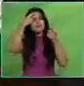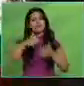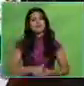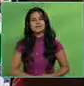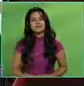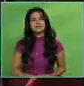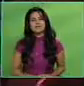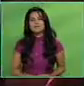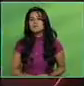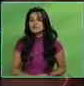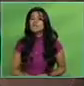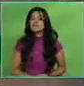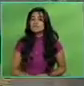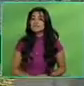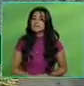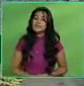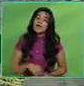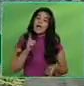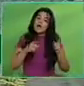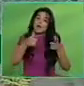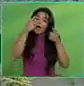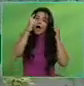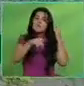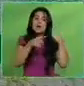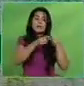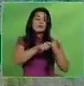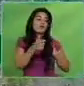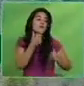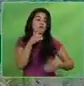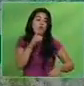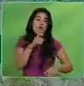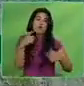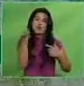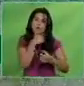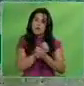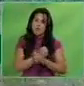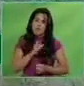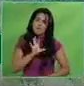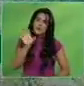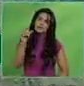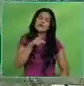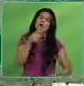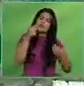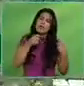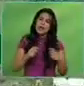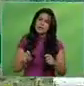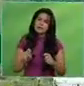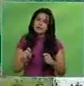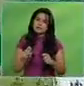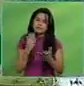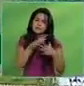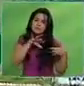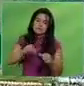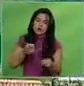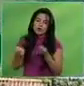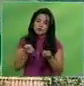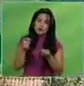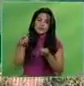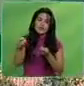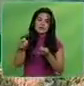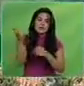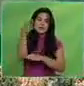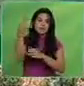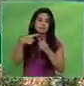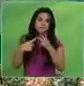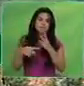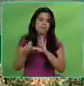que algunos enemigos de la patria, antipatriotas, intentan apoderarse de esos símbolos, ¿verdad?